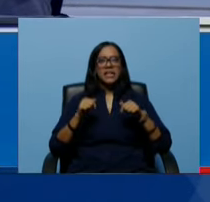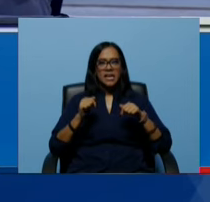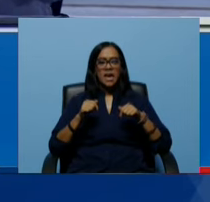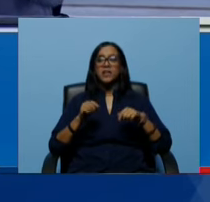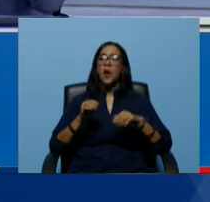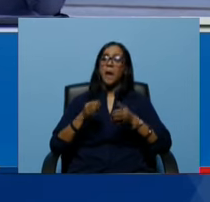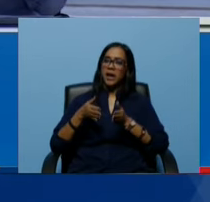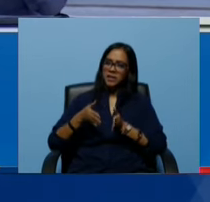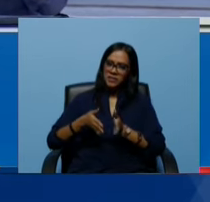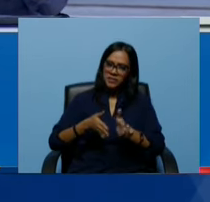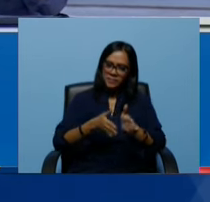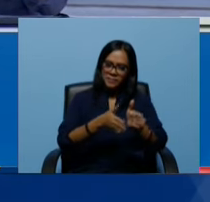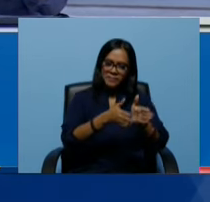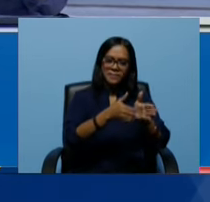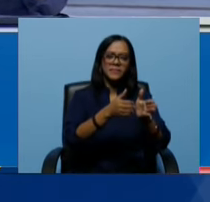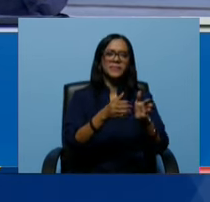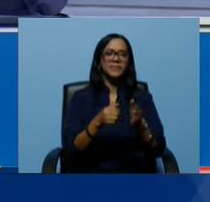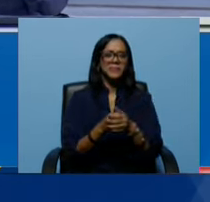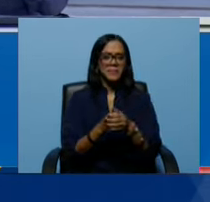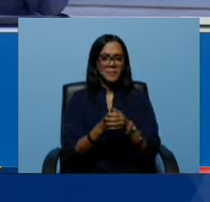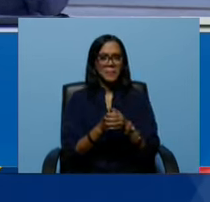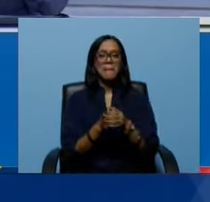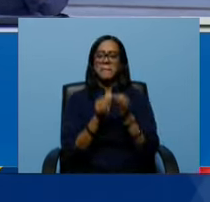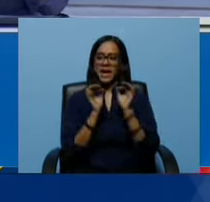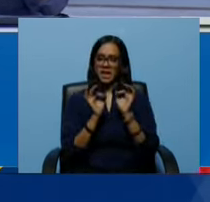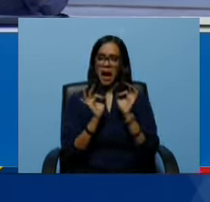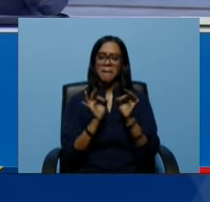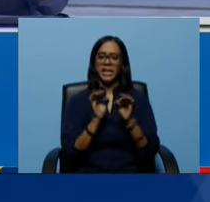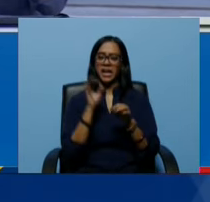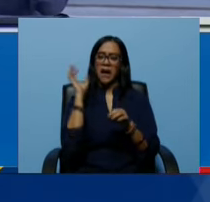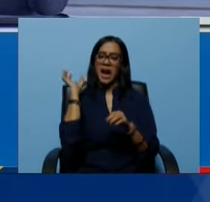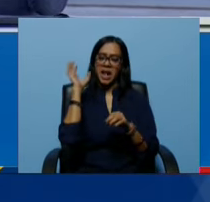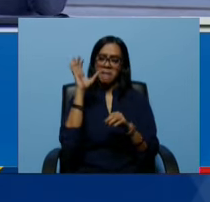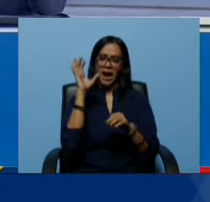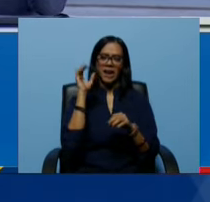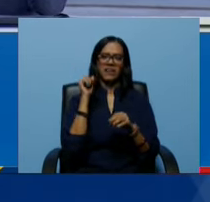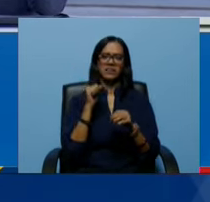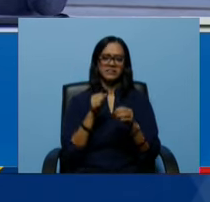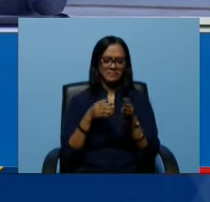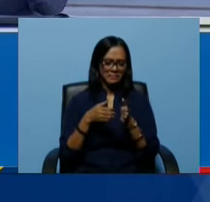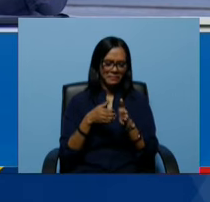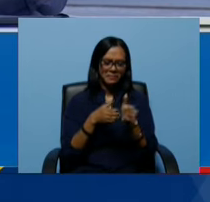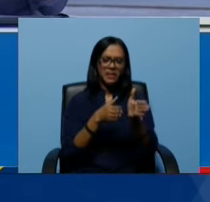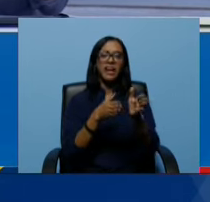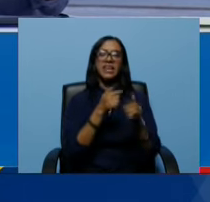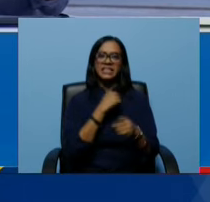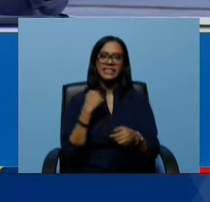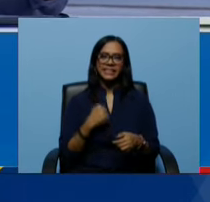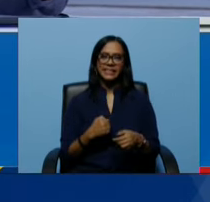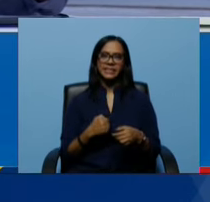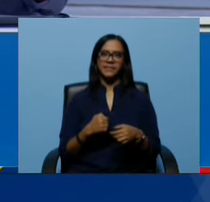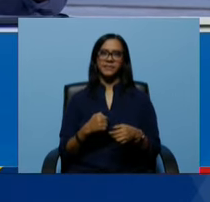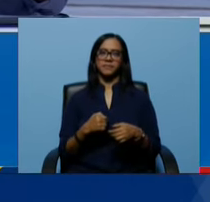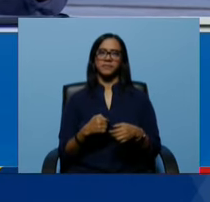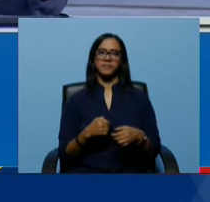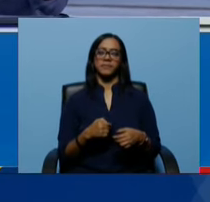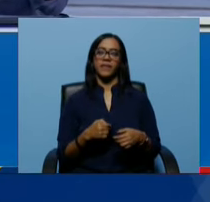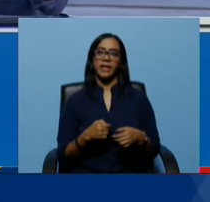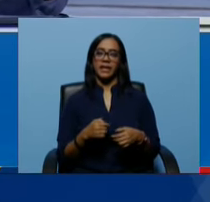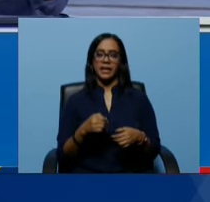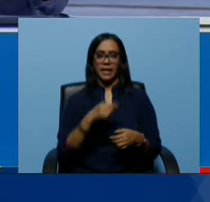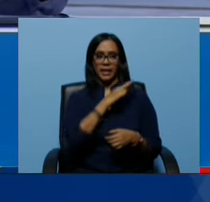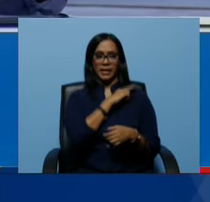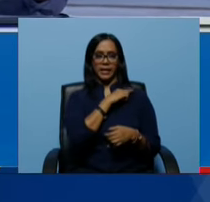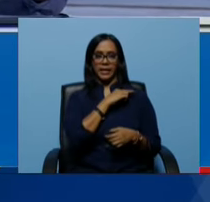señalando el camino, ¿ves? Precisamente con el país que es destino, en este caso China, y en general en Asia le gusta mucho este